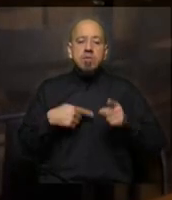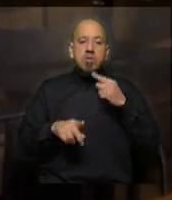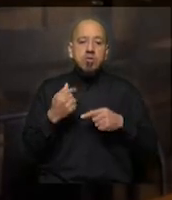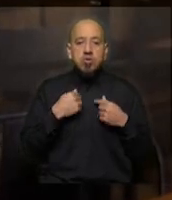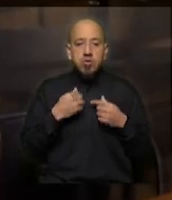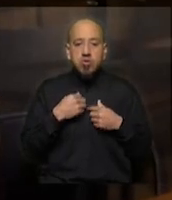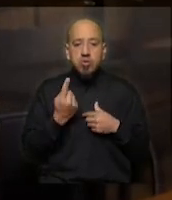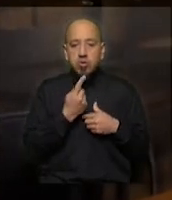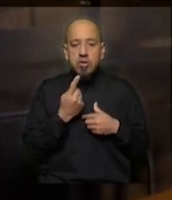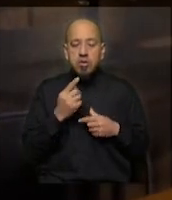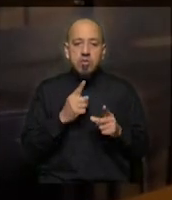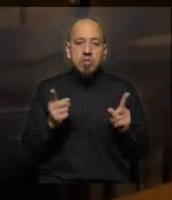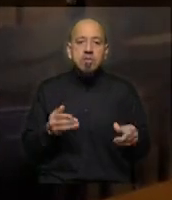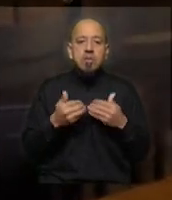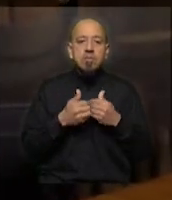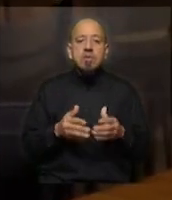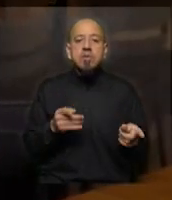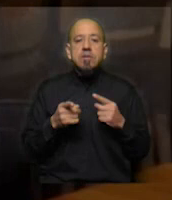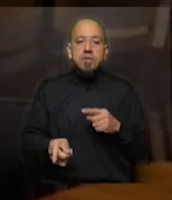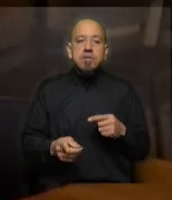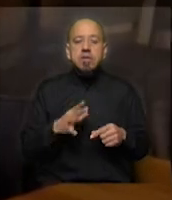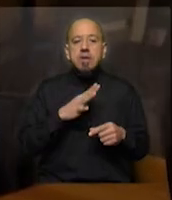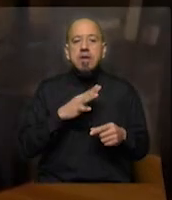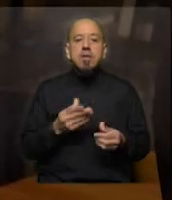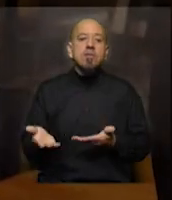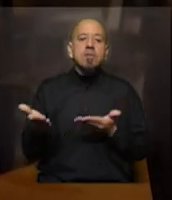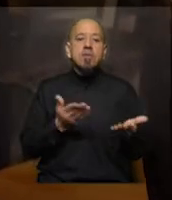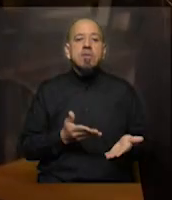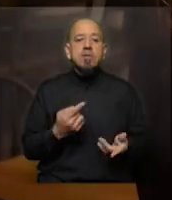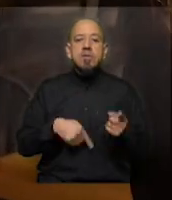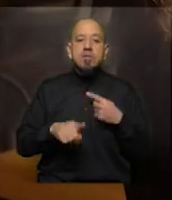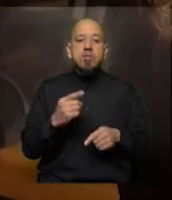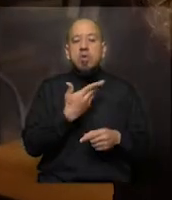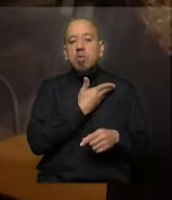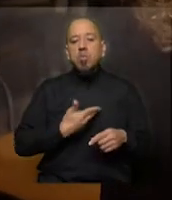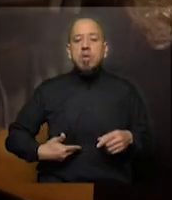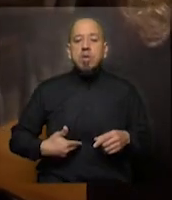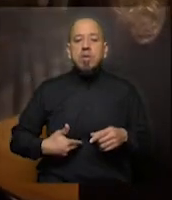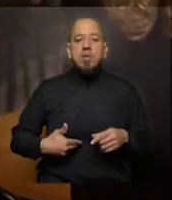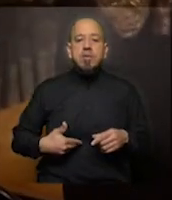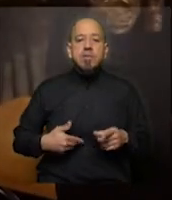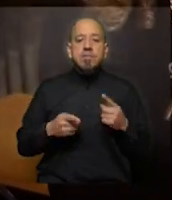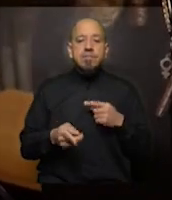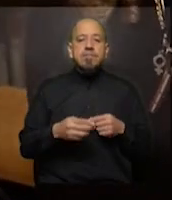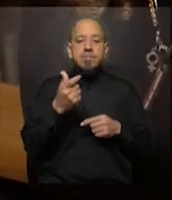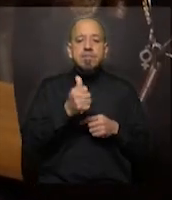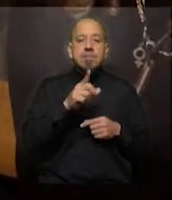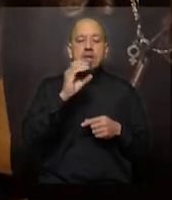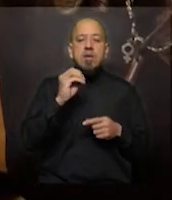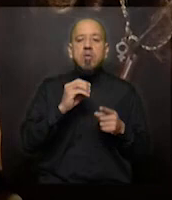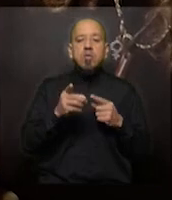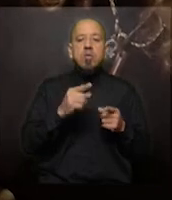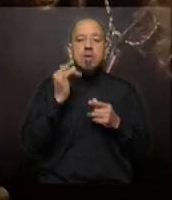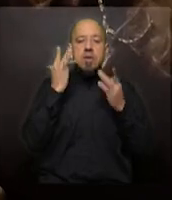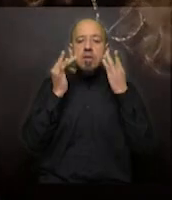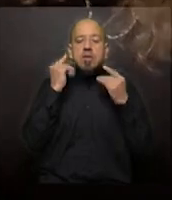porque para empezar este ciclo tenemos una gran invitada, y estoy con una de las dueñas del Aló Arte Bar, que también